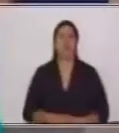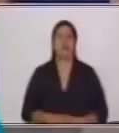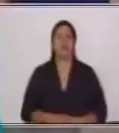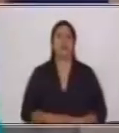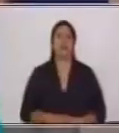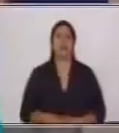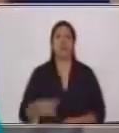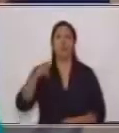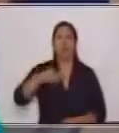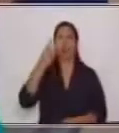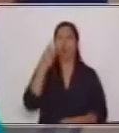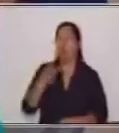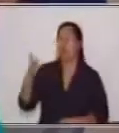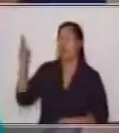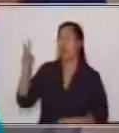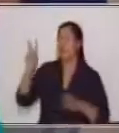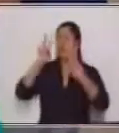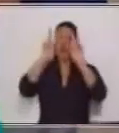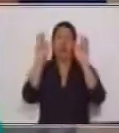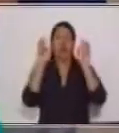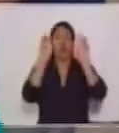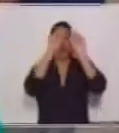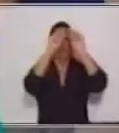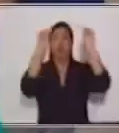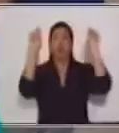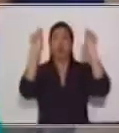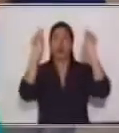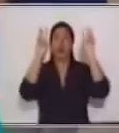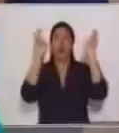Vemos el título, el calentamiento global.